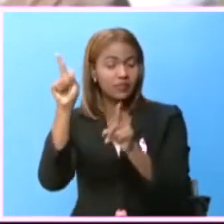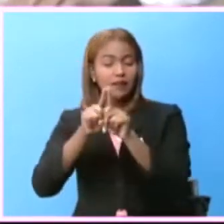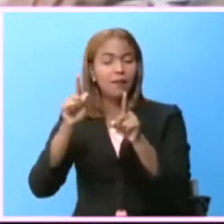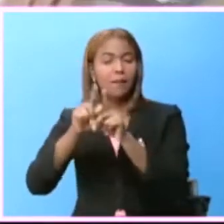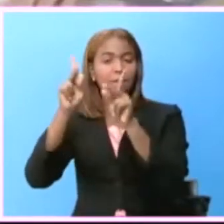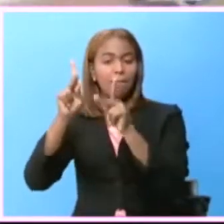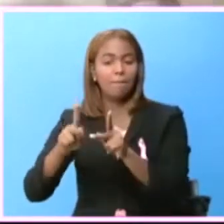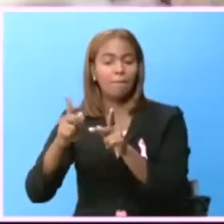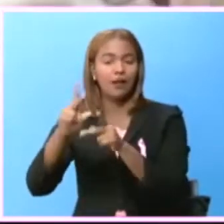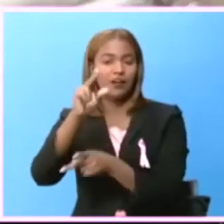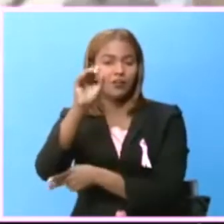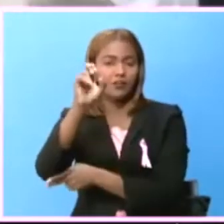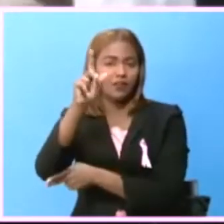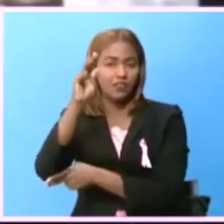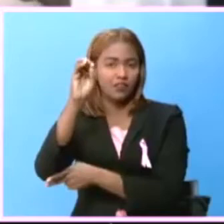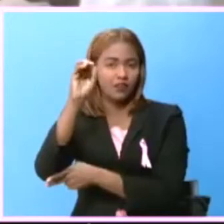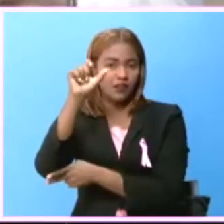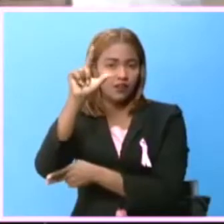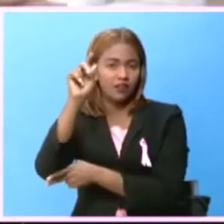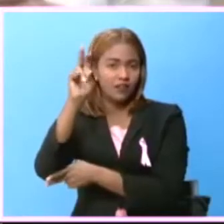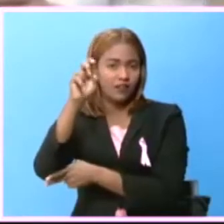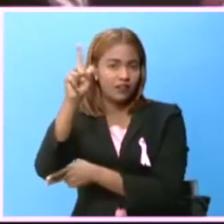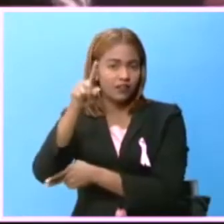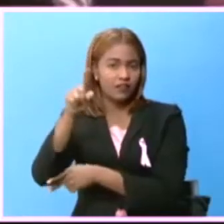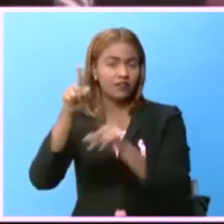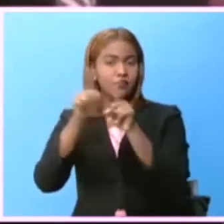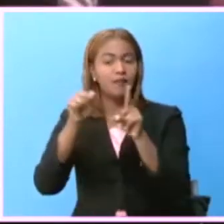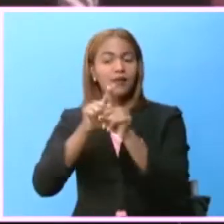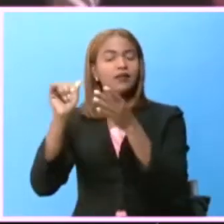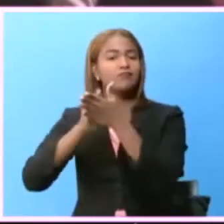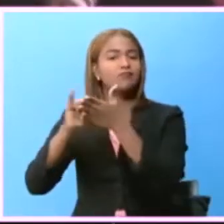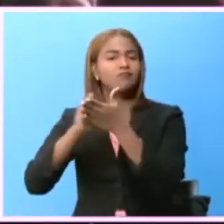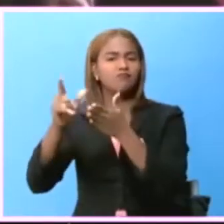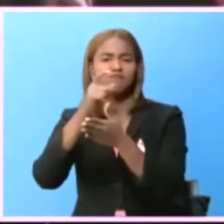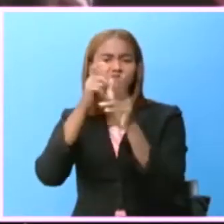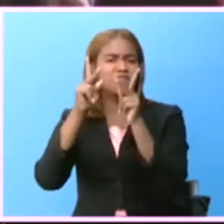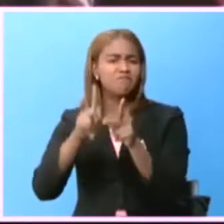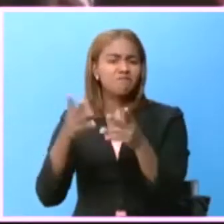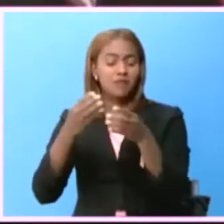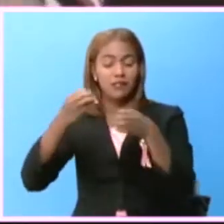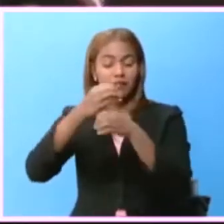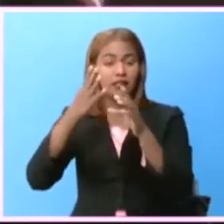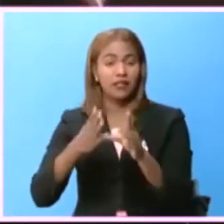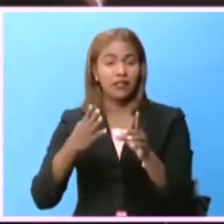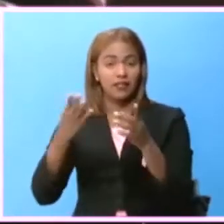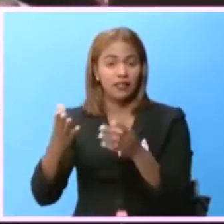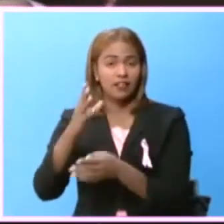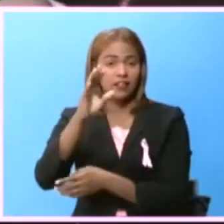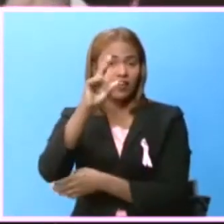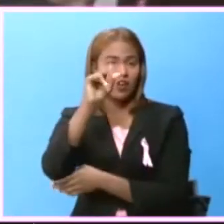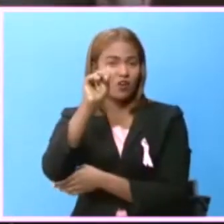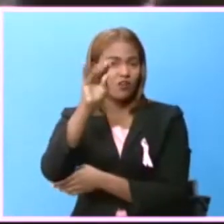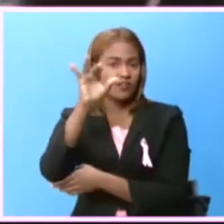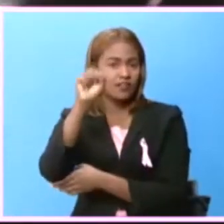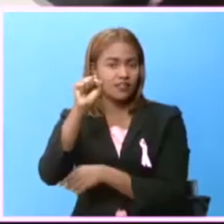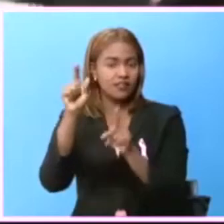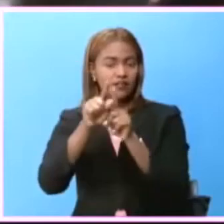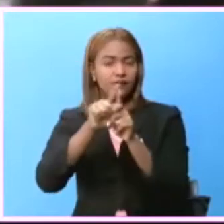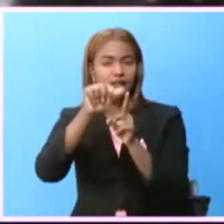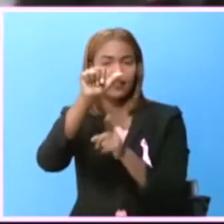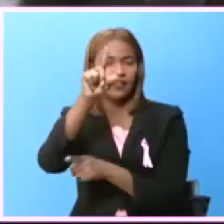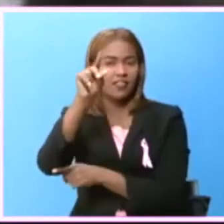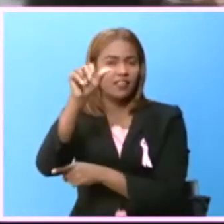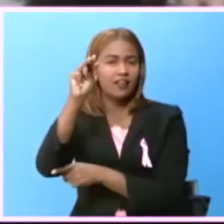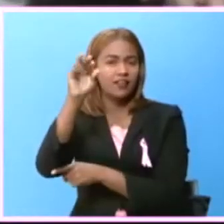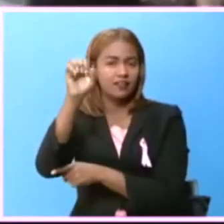América crece movilizando la inversión privada la corporación financiera para el desarrollo internacional